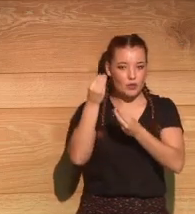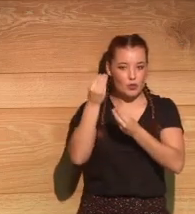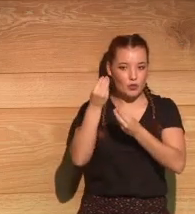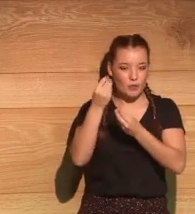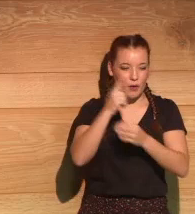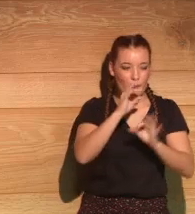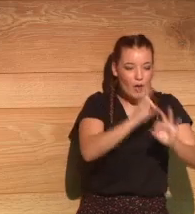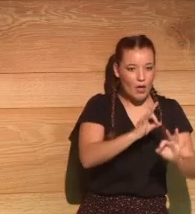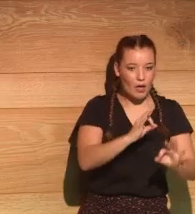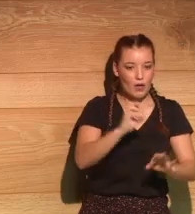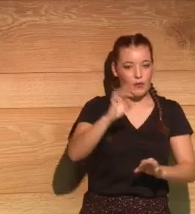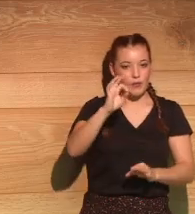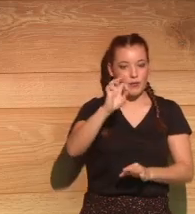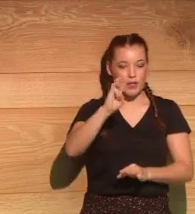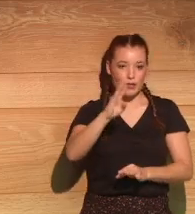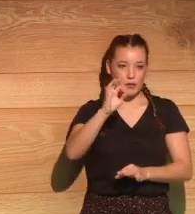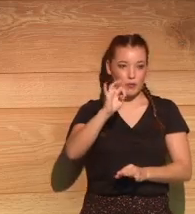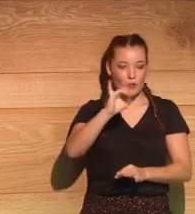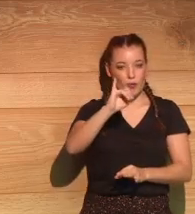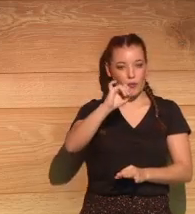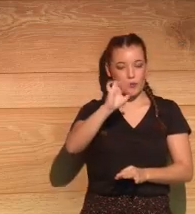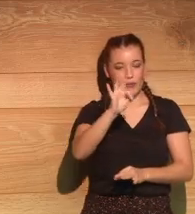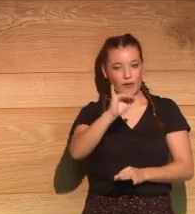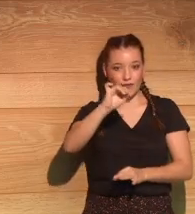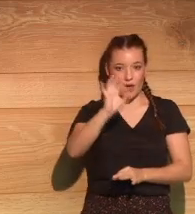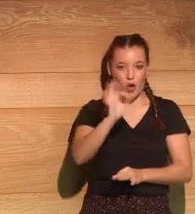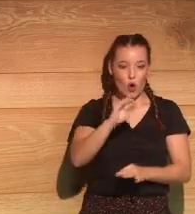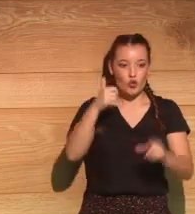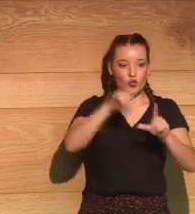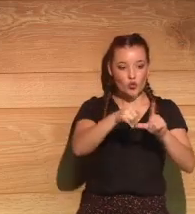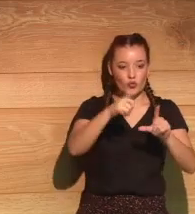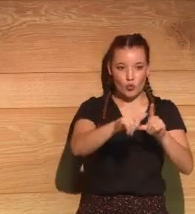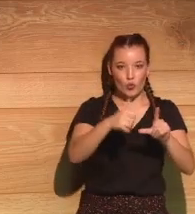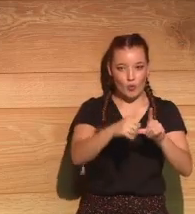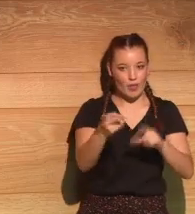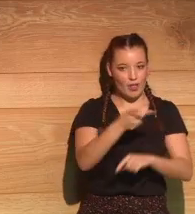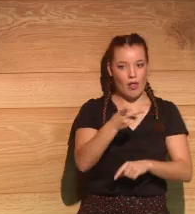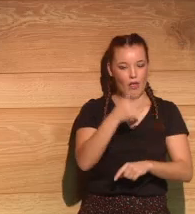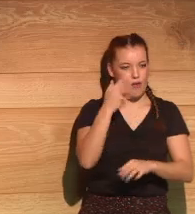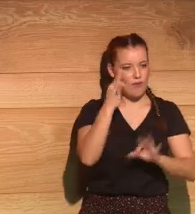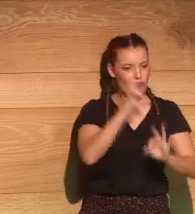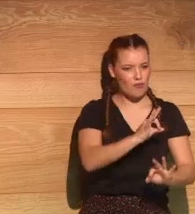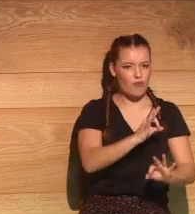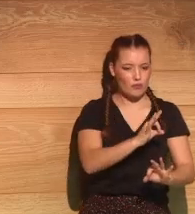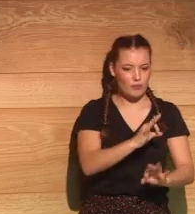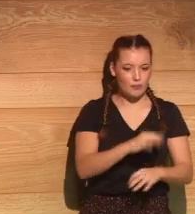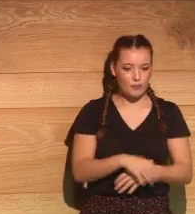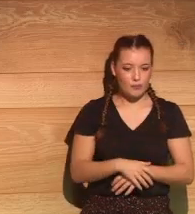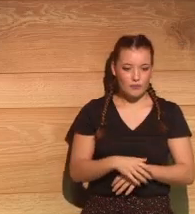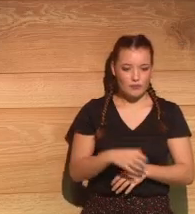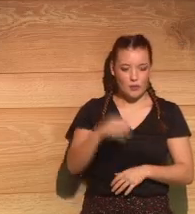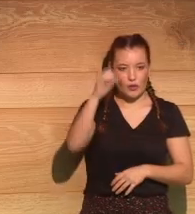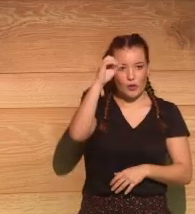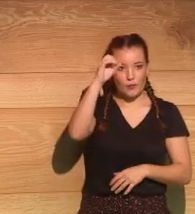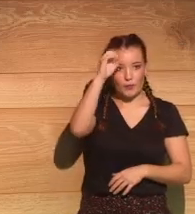Spotify y YouTube, porque tienen algoritmos muy creadores de subjetividad. Tú no te estás dando